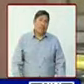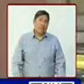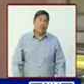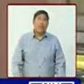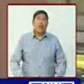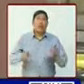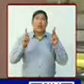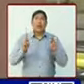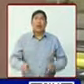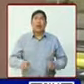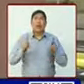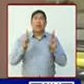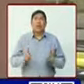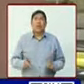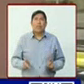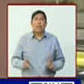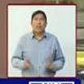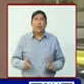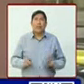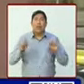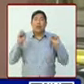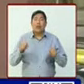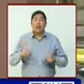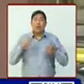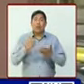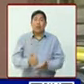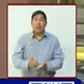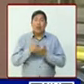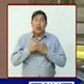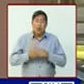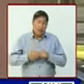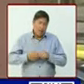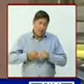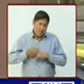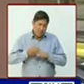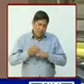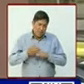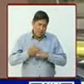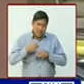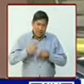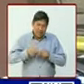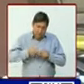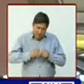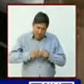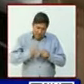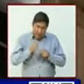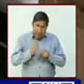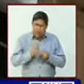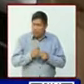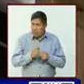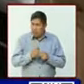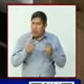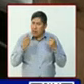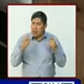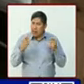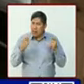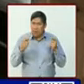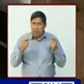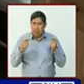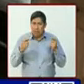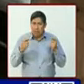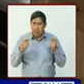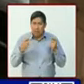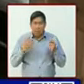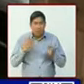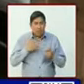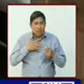Las personas que me puedan ayudar con herramientas. Primeramente, tratar de